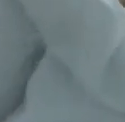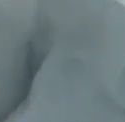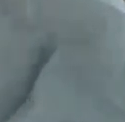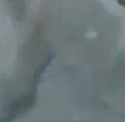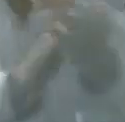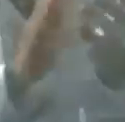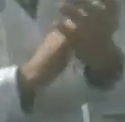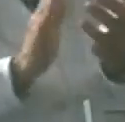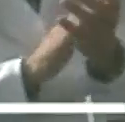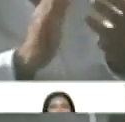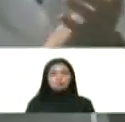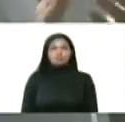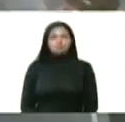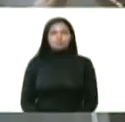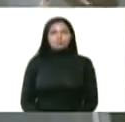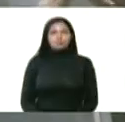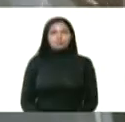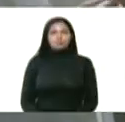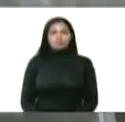Tenemos imágenes, me dicen,